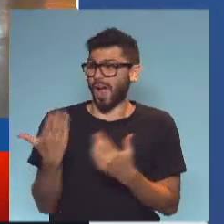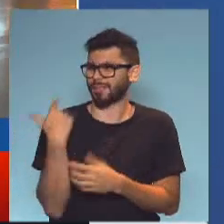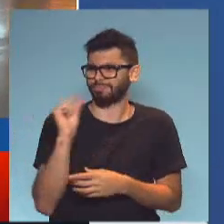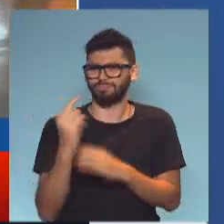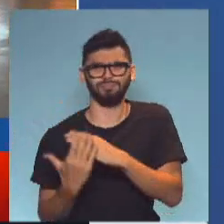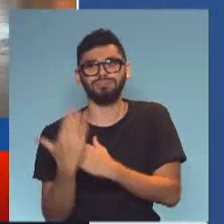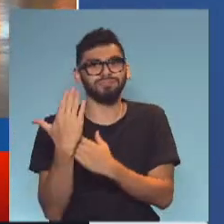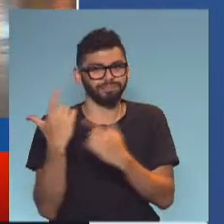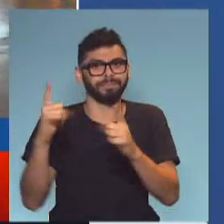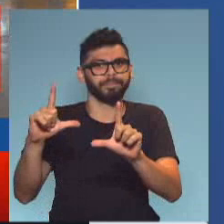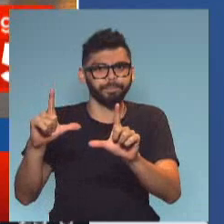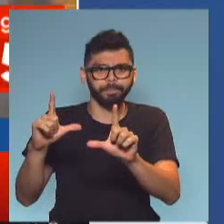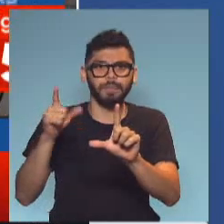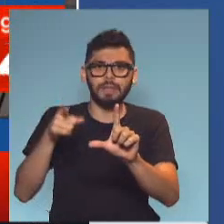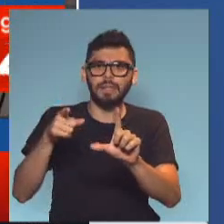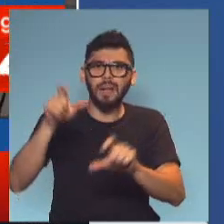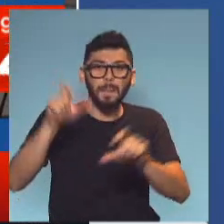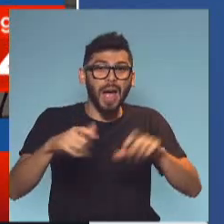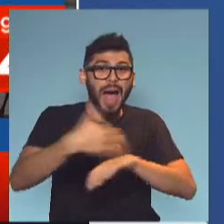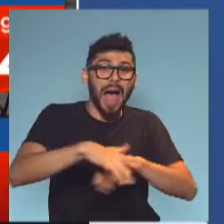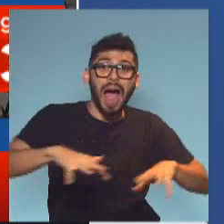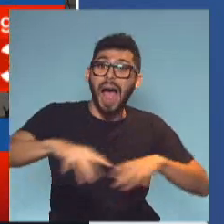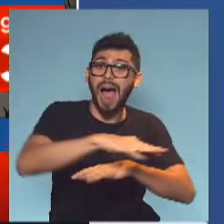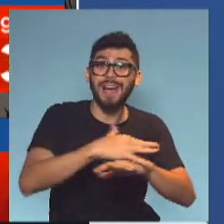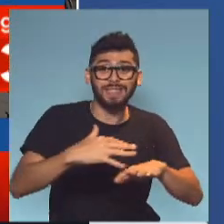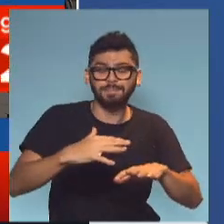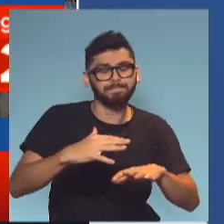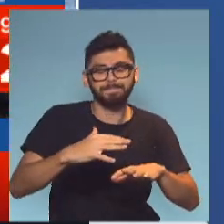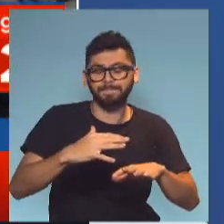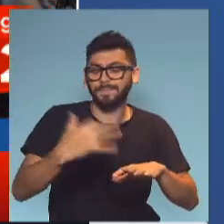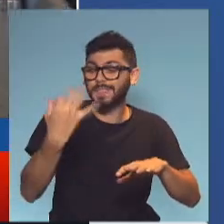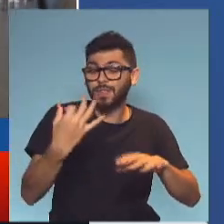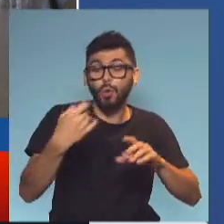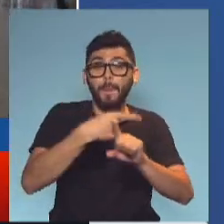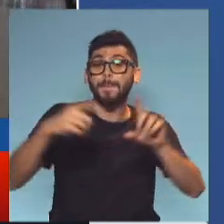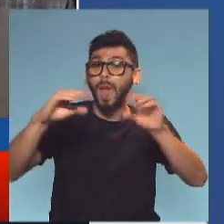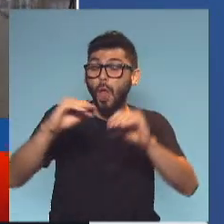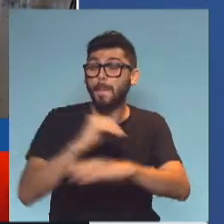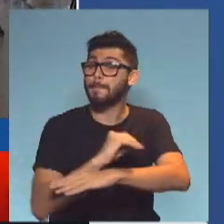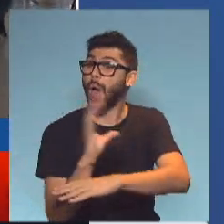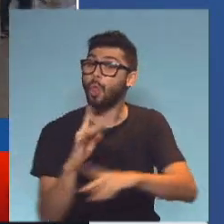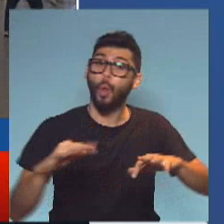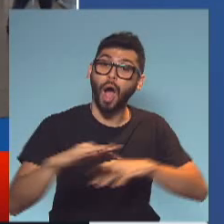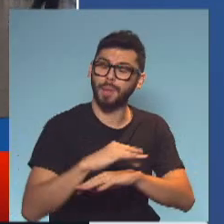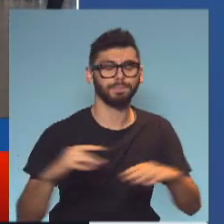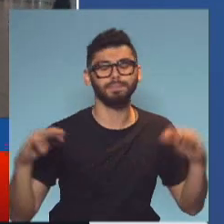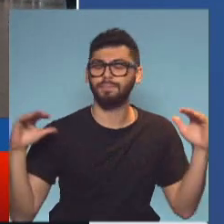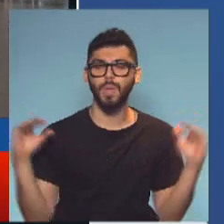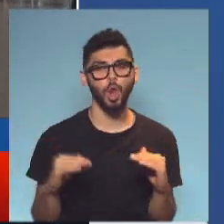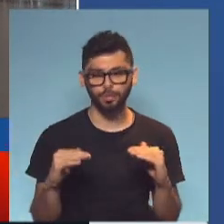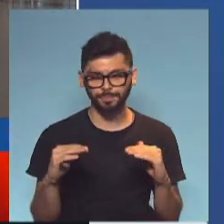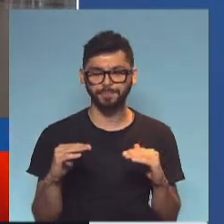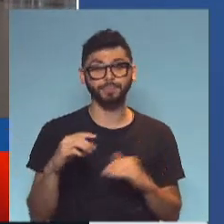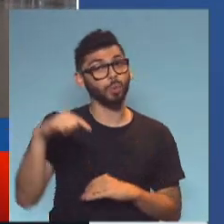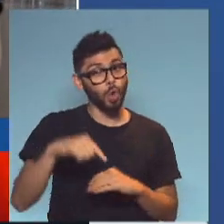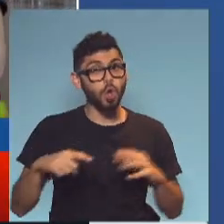más. Ese movimiento en las calles no será el mismo, obviamente, durante la medianoche y la madrugada. Hoy hubo movimiento, como bien